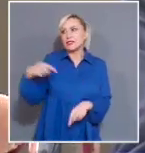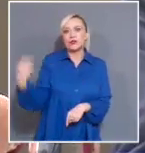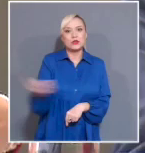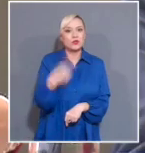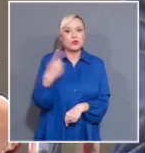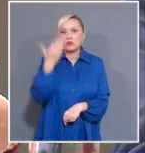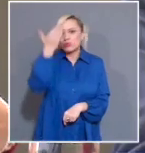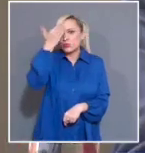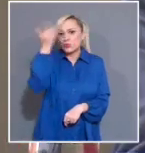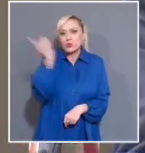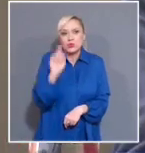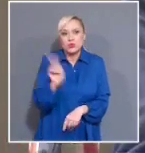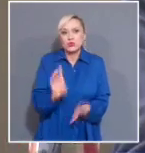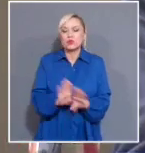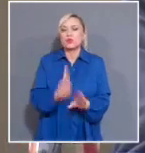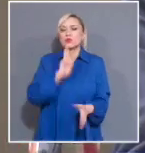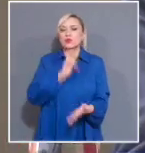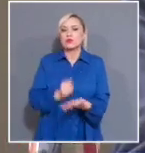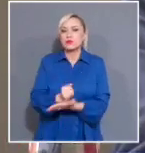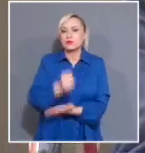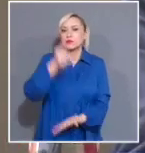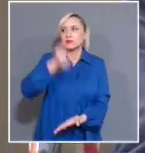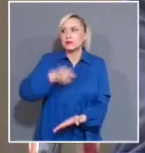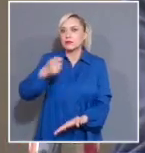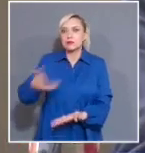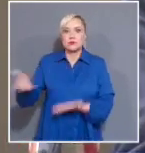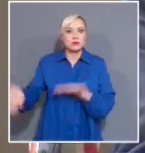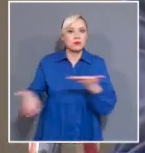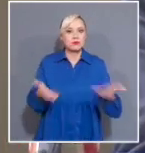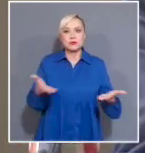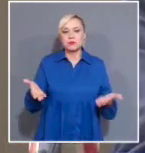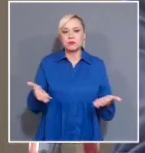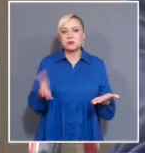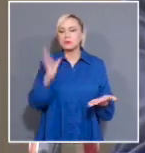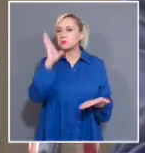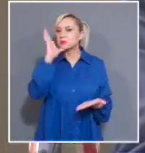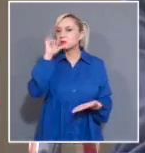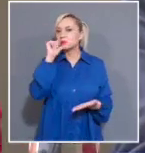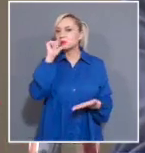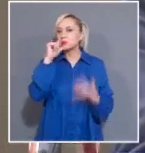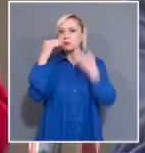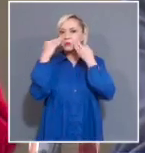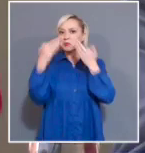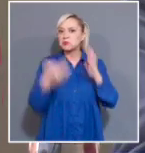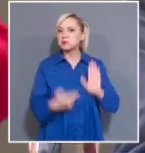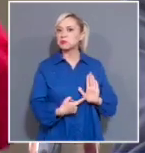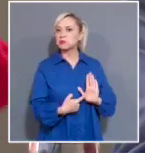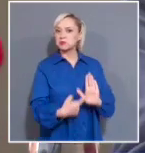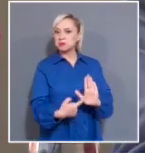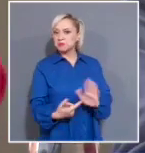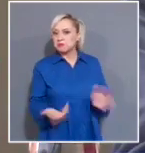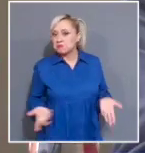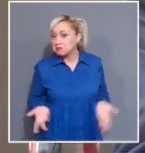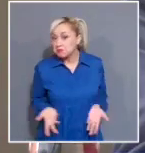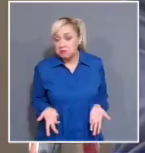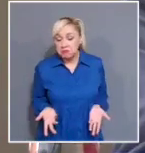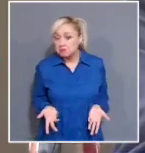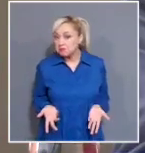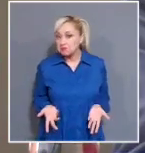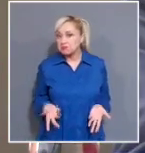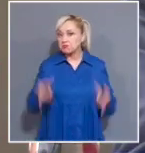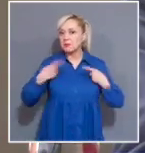tomando Entonces no solamente no se logra la justicia abierta en ese sentido participativo de que la gente opine